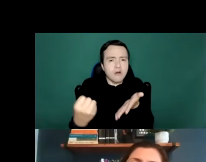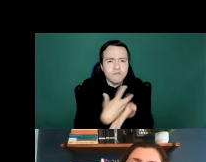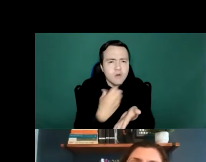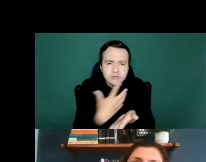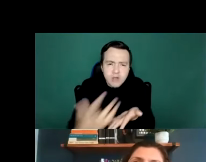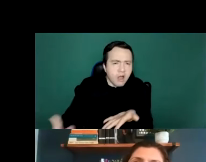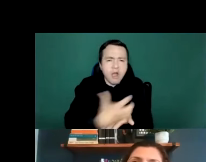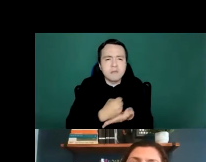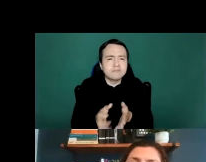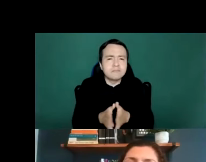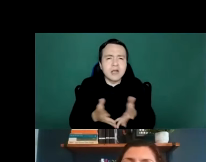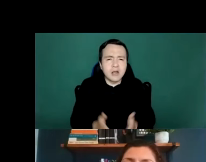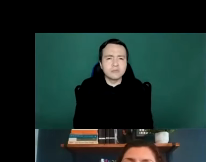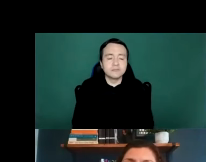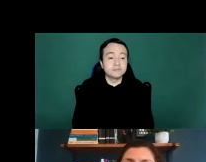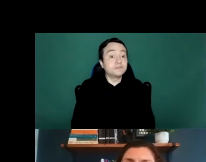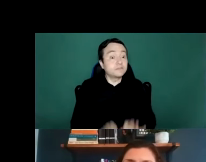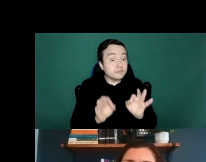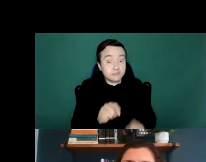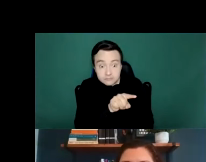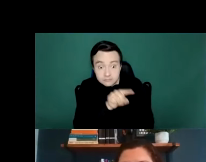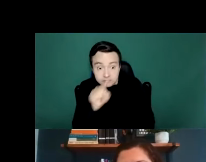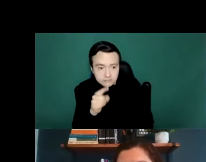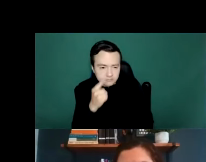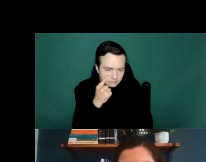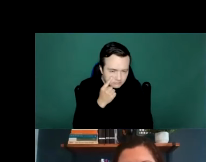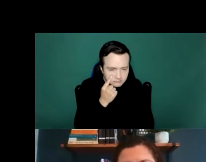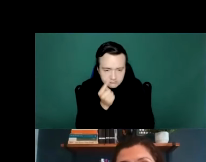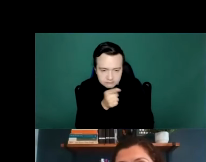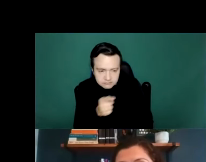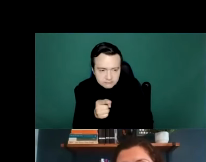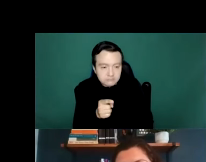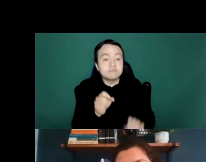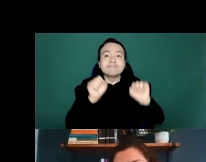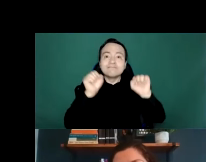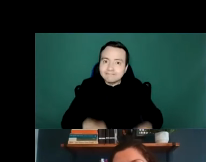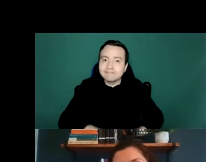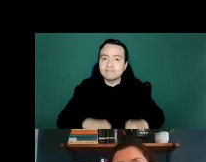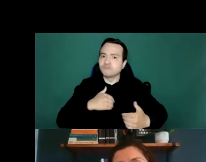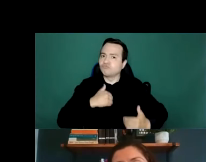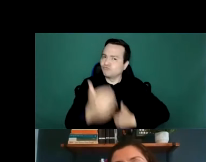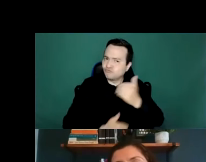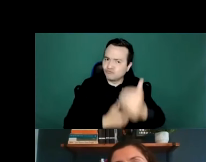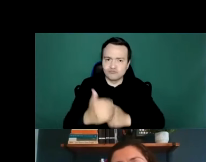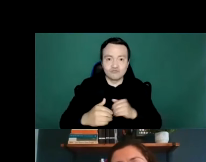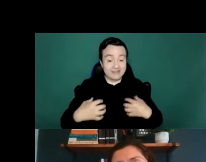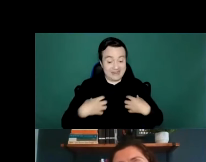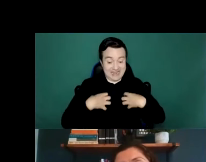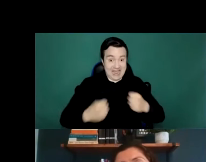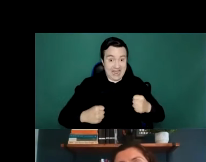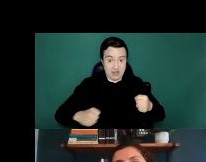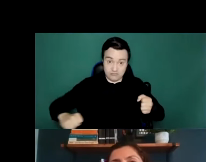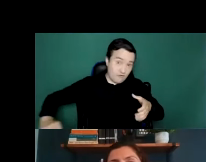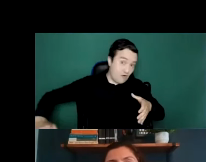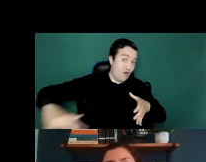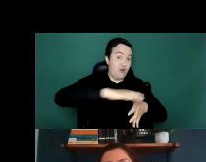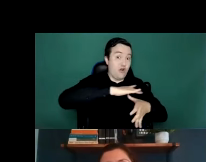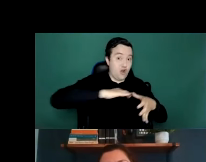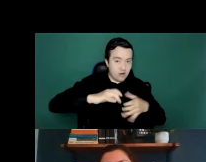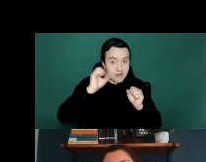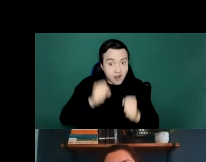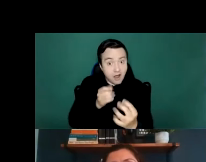hecho si queremos mover un poco la aguja hacia un avance, hacia la salud universal, hacia un acceso equitativo, es importante